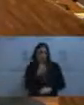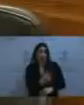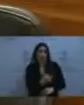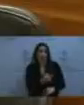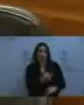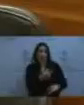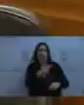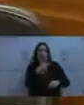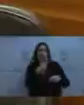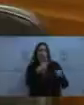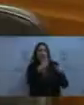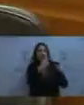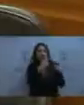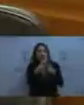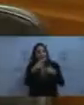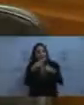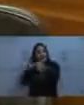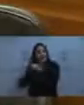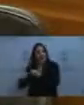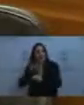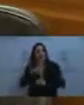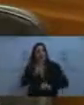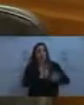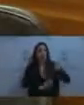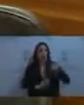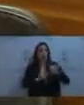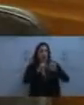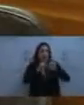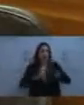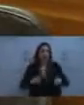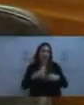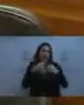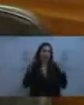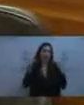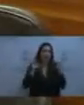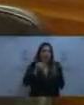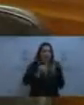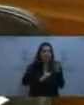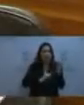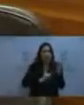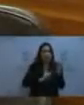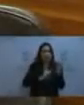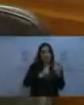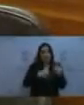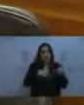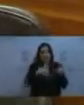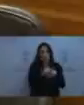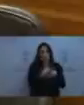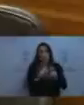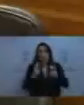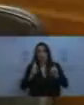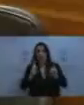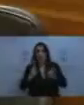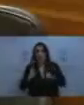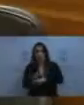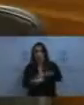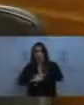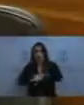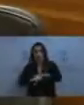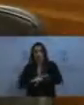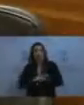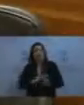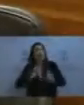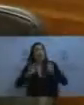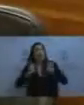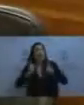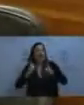según el ente porque para los organismos y entes públicos la forma de las contrataciones se hacen igual que para el caso de la Administración, y en el caso